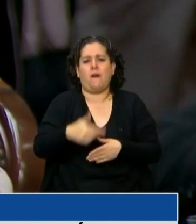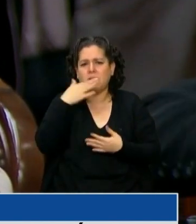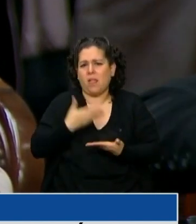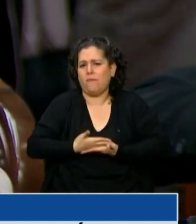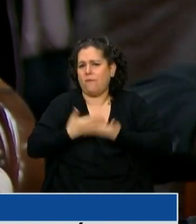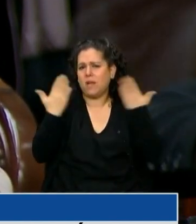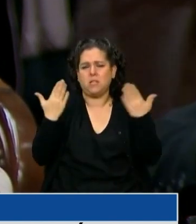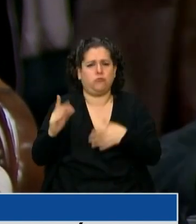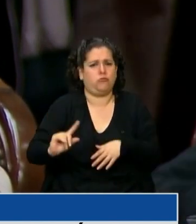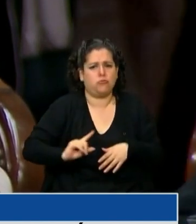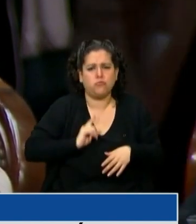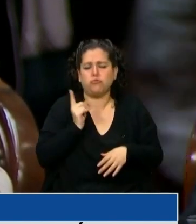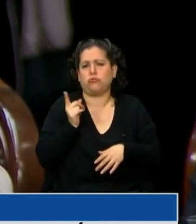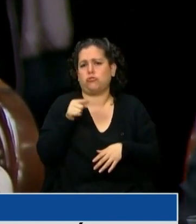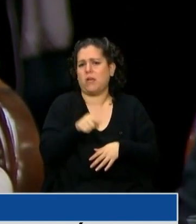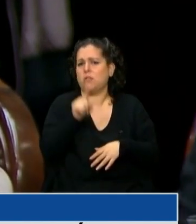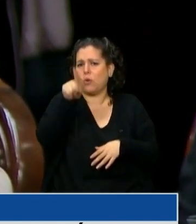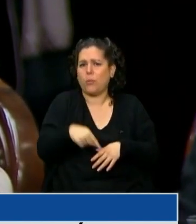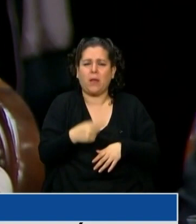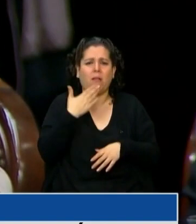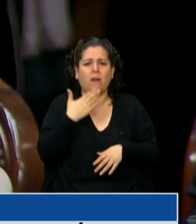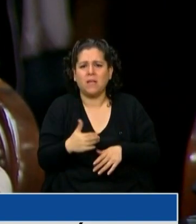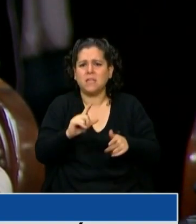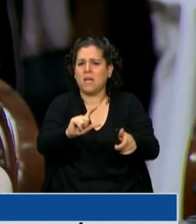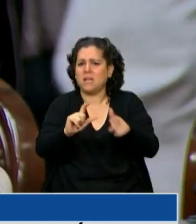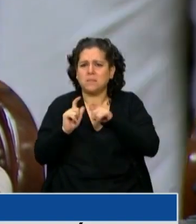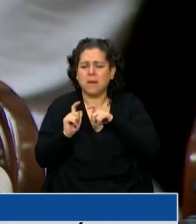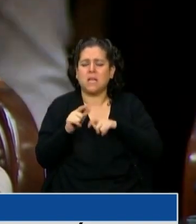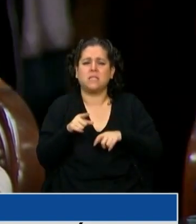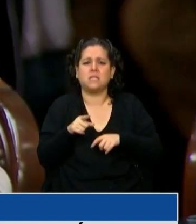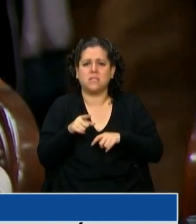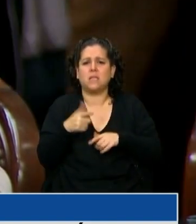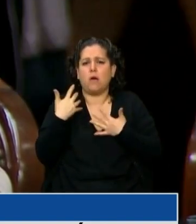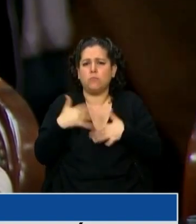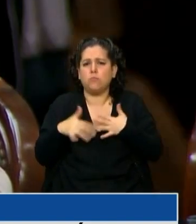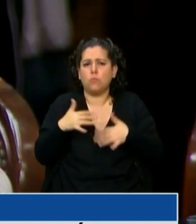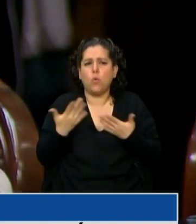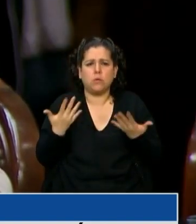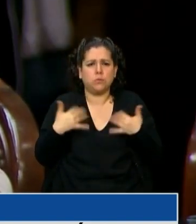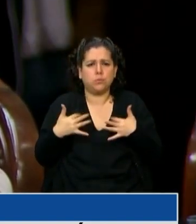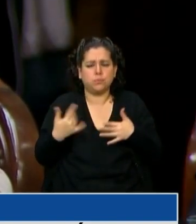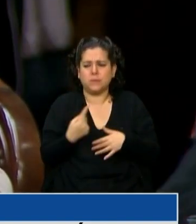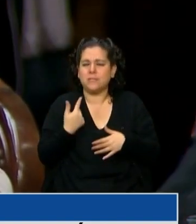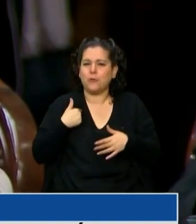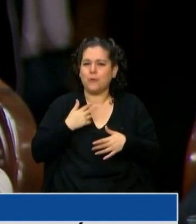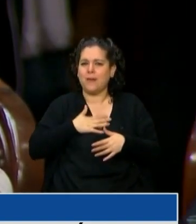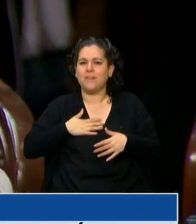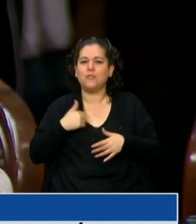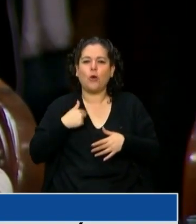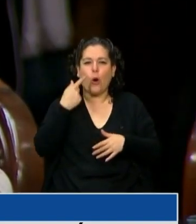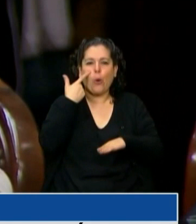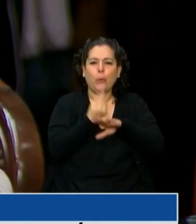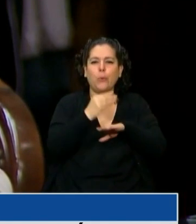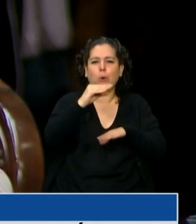orgullosos. Esto nace de una experiencia muy cercana a nosotros. Yo soy de